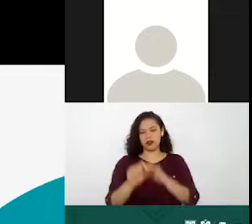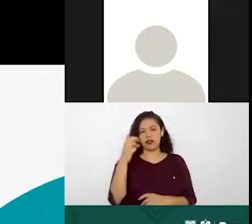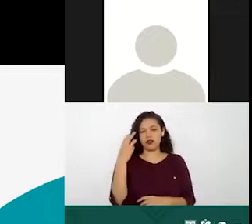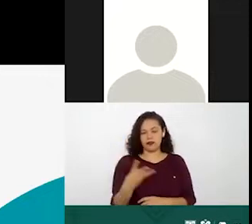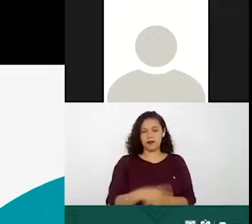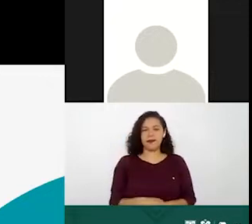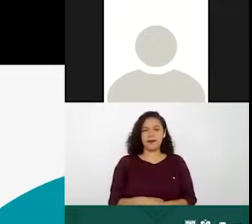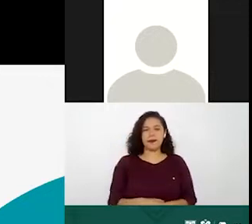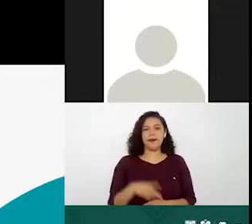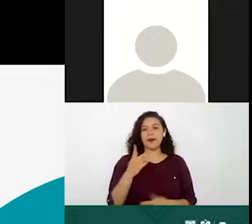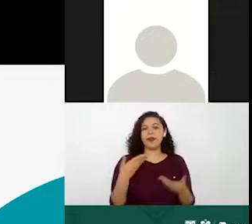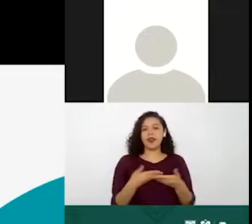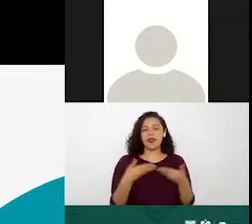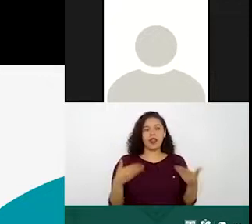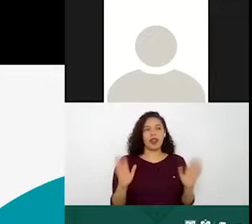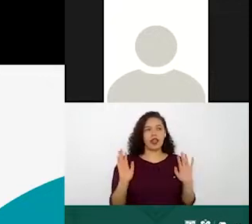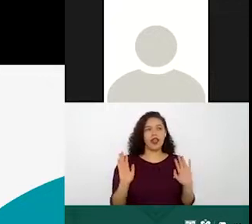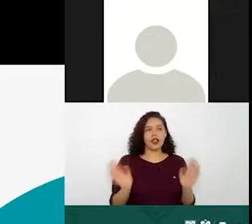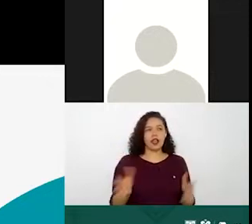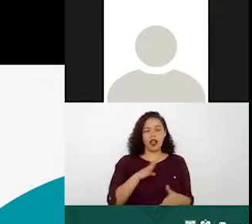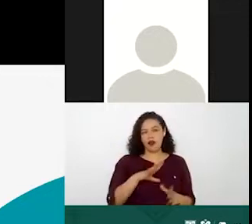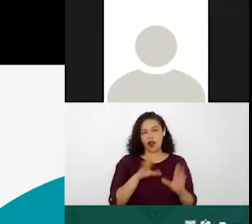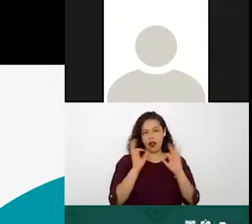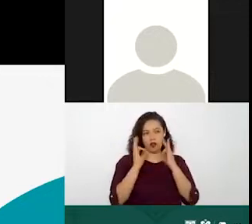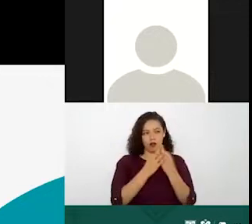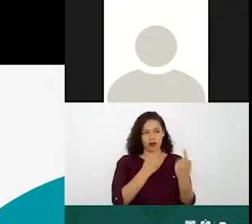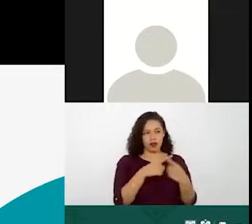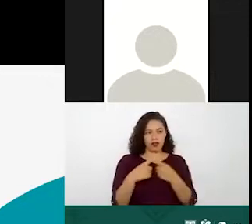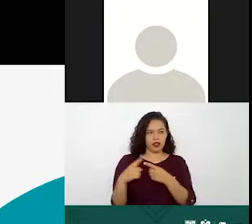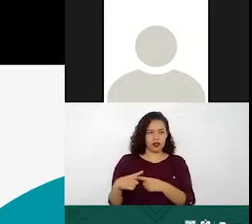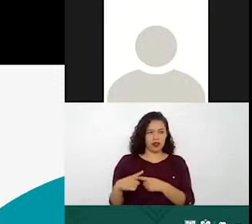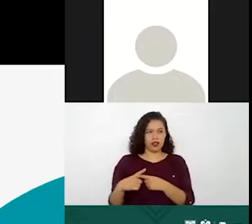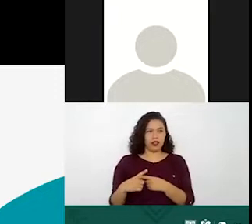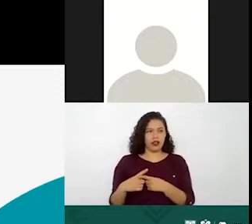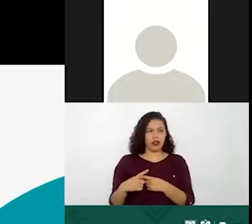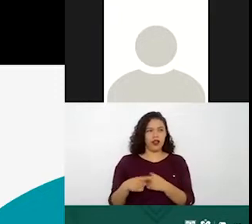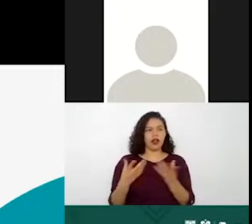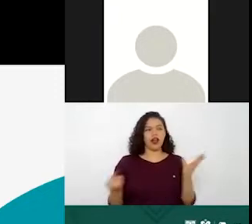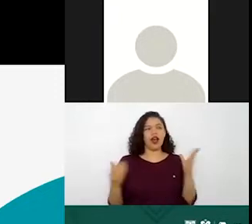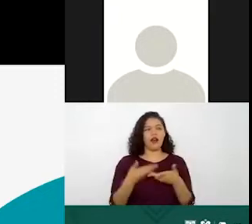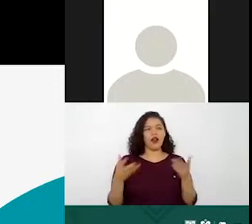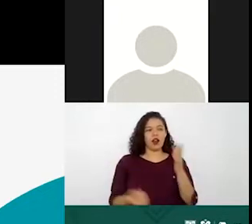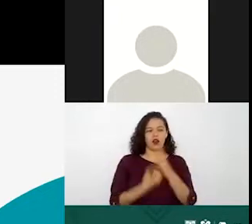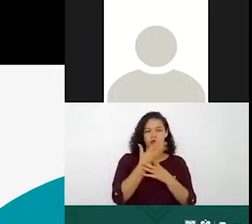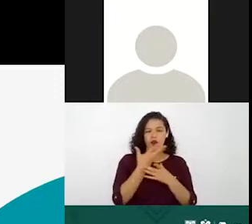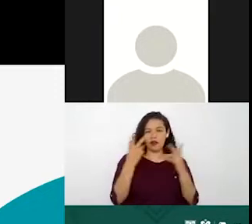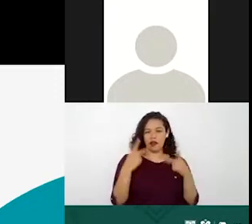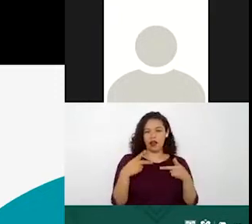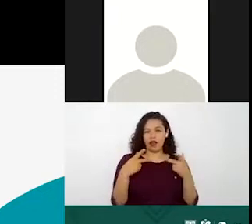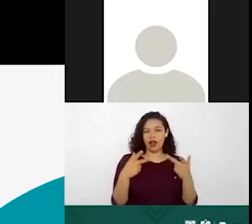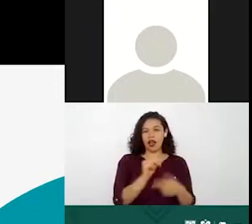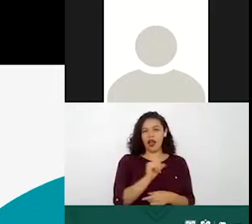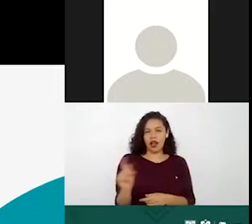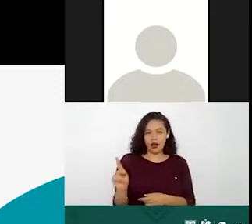justamente tenemos una pequeña variante que ahora vamos a hacerlo en una nueva plataforma no este en una nueva aplicación